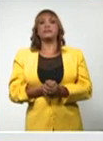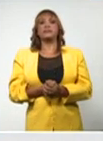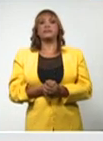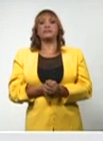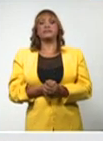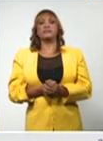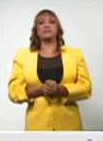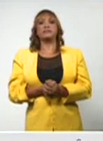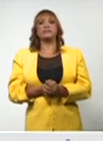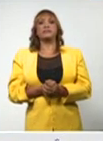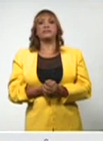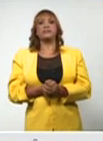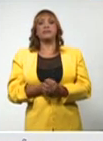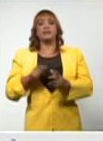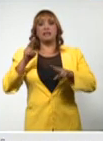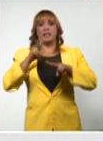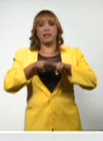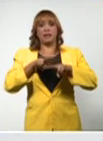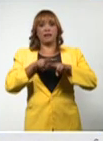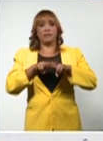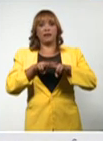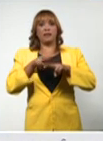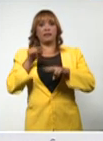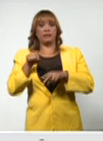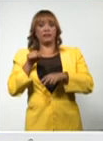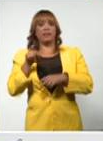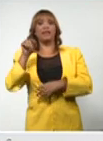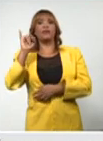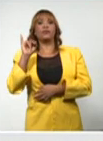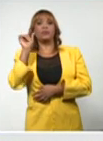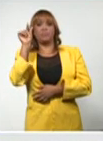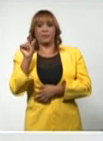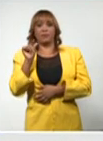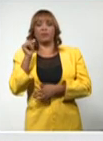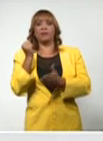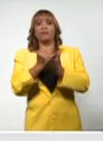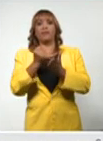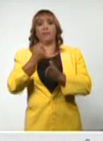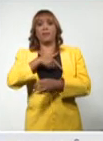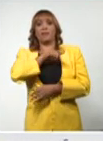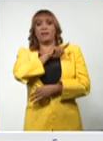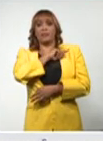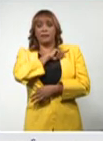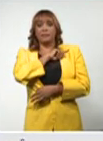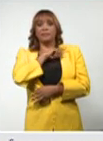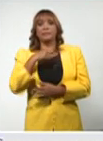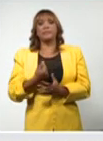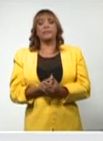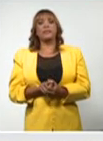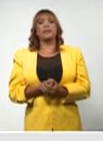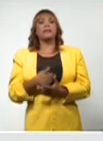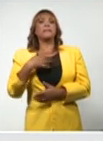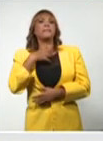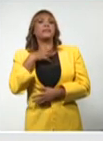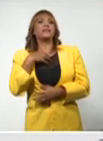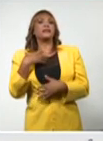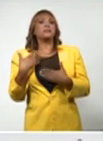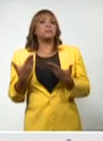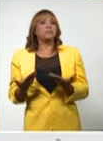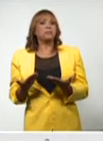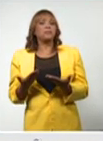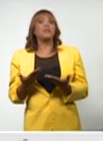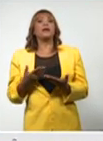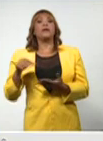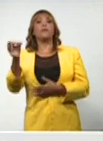En el caso de La Habana, los 6 casos confirmados ayer, pues pertenecen a los